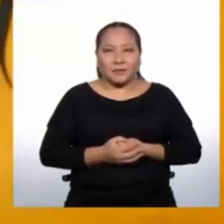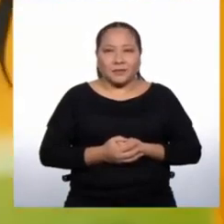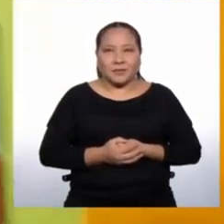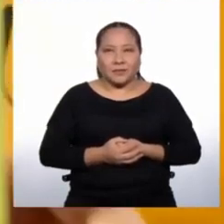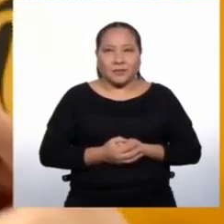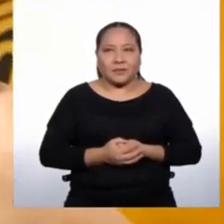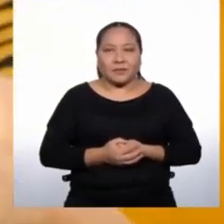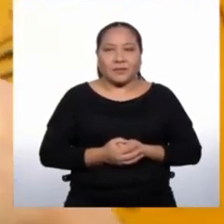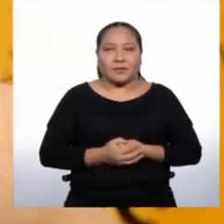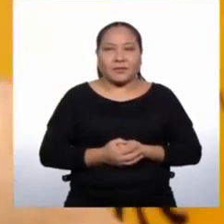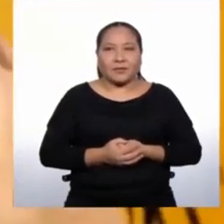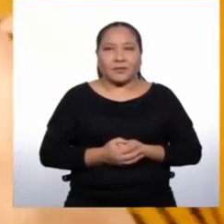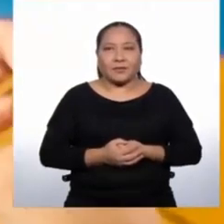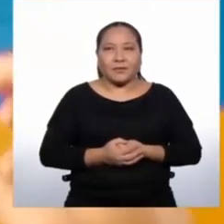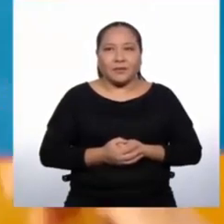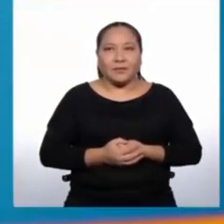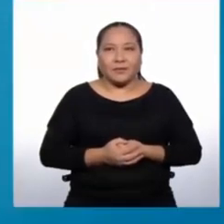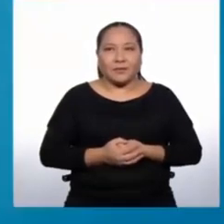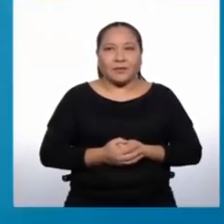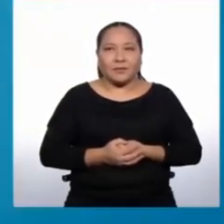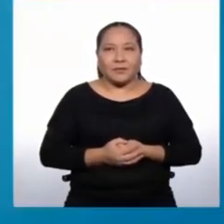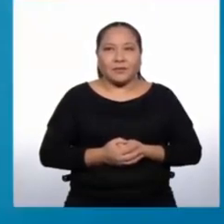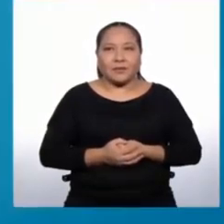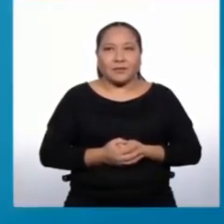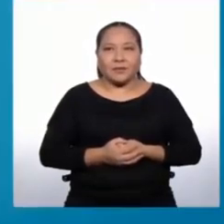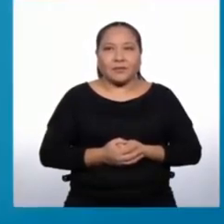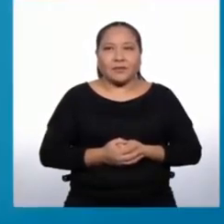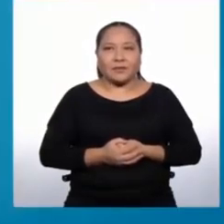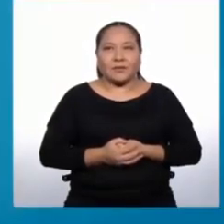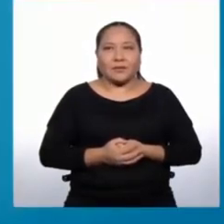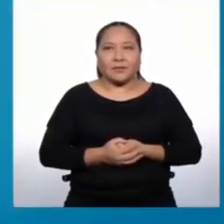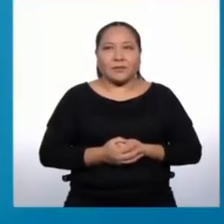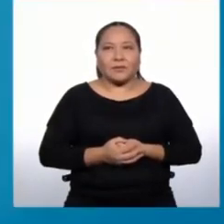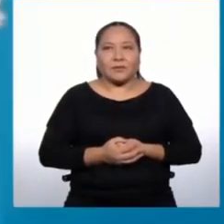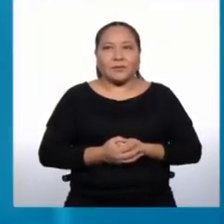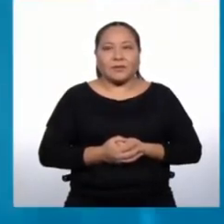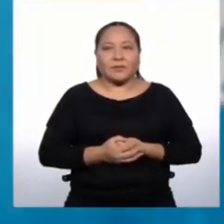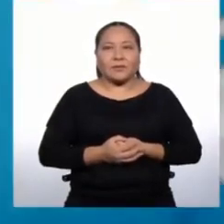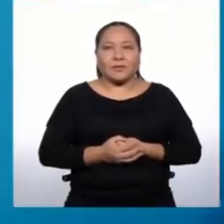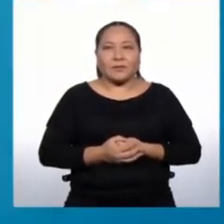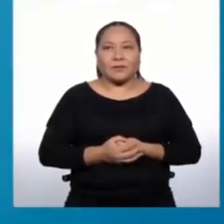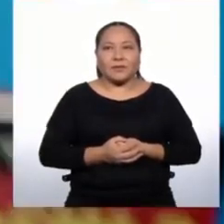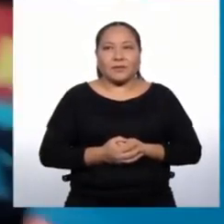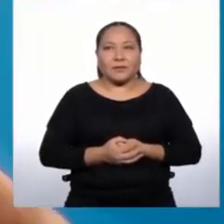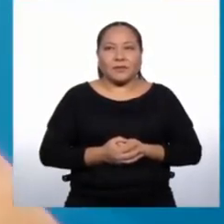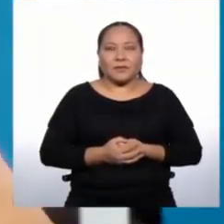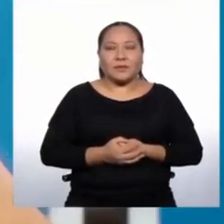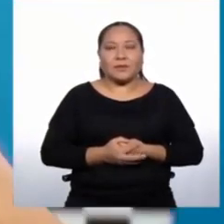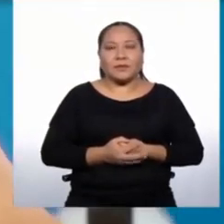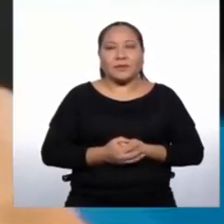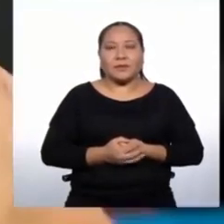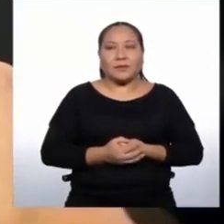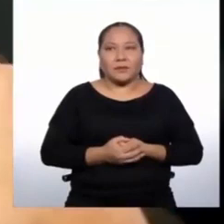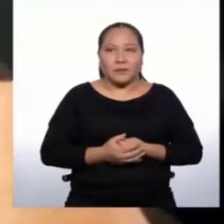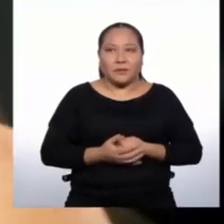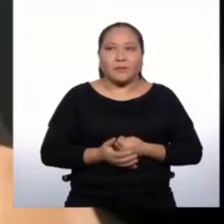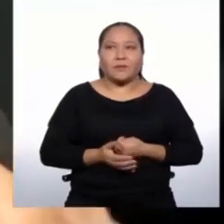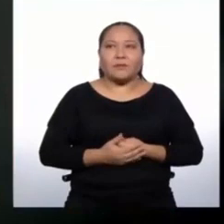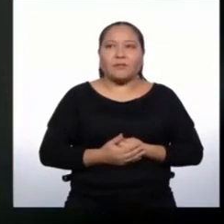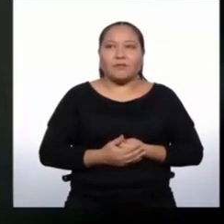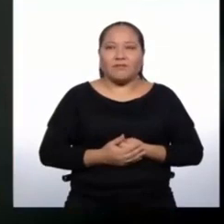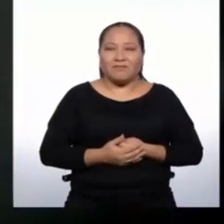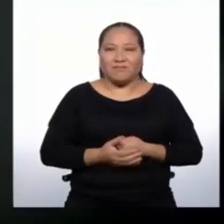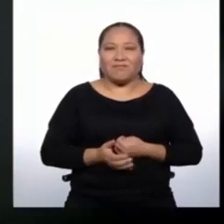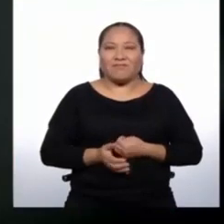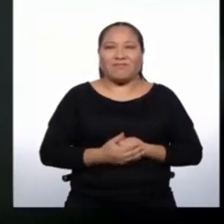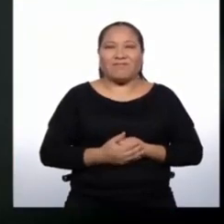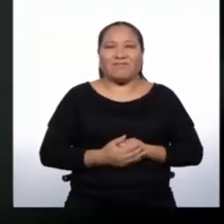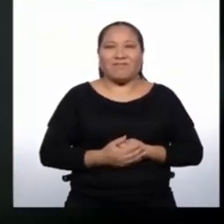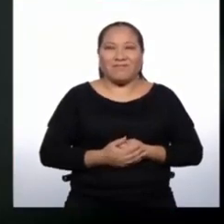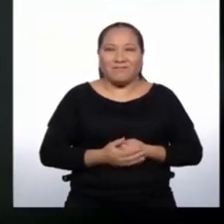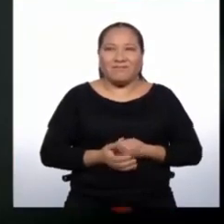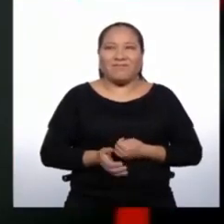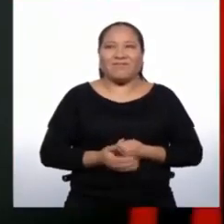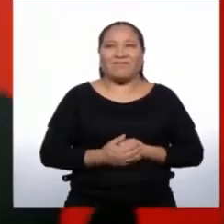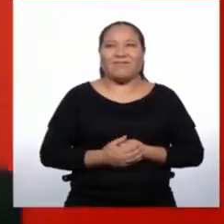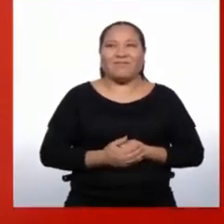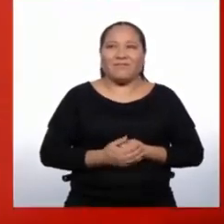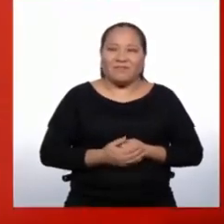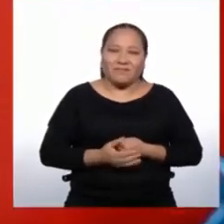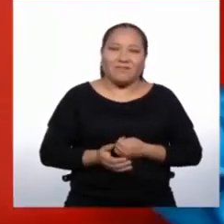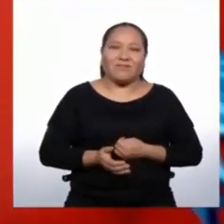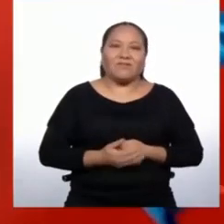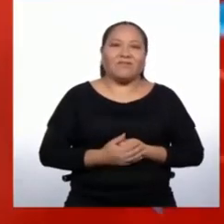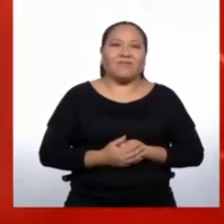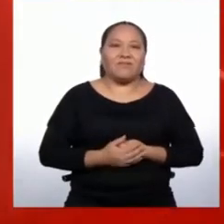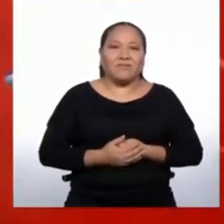imaginación y cayó en un mundo de horror.